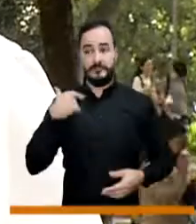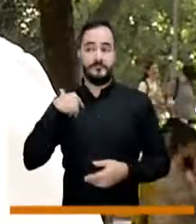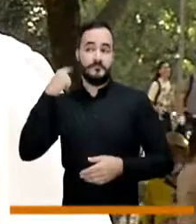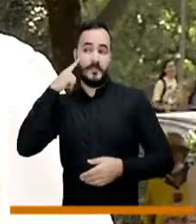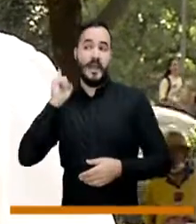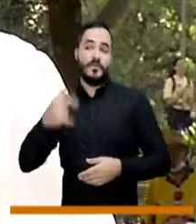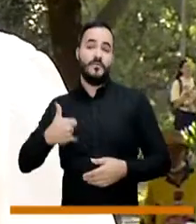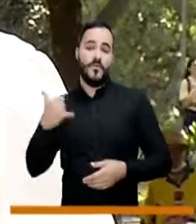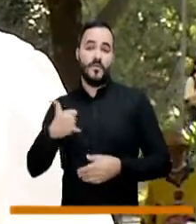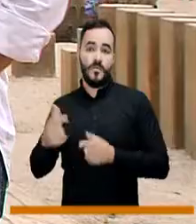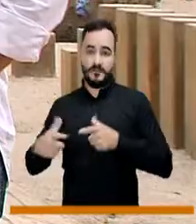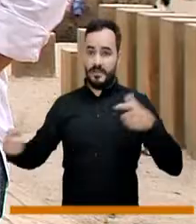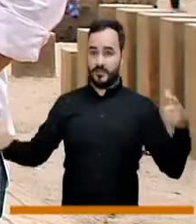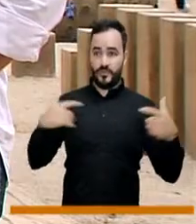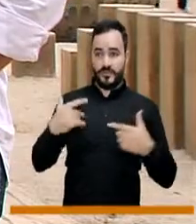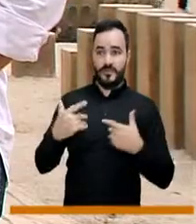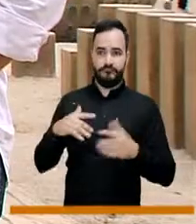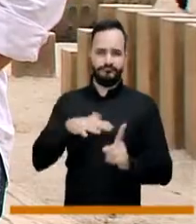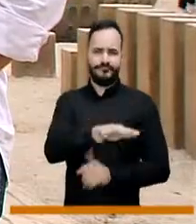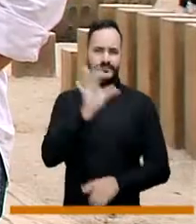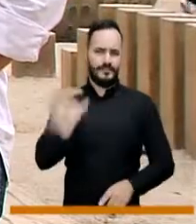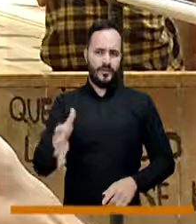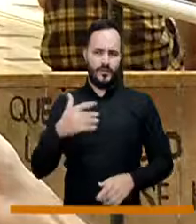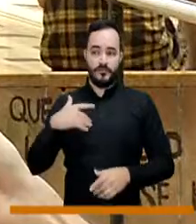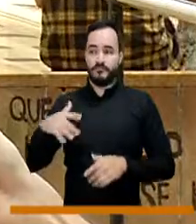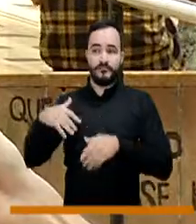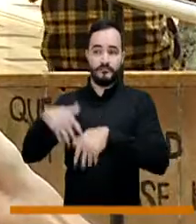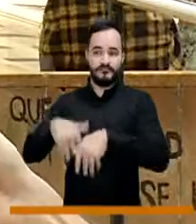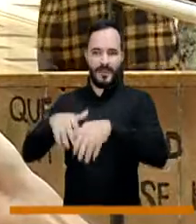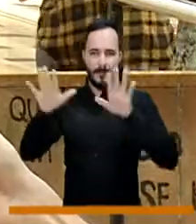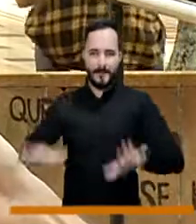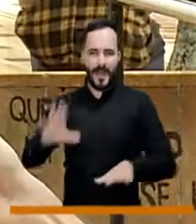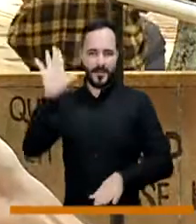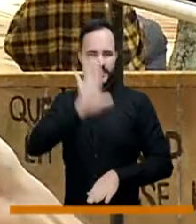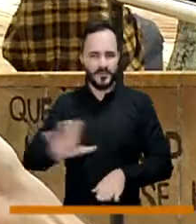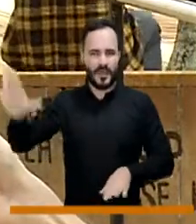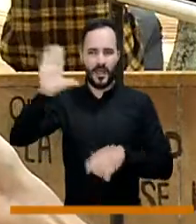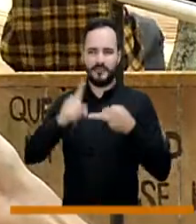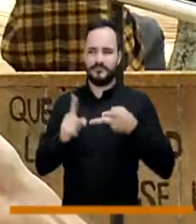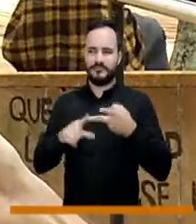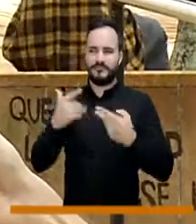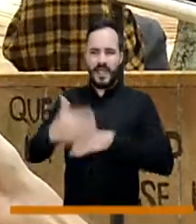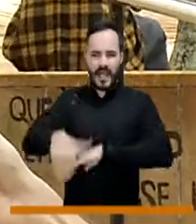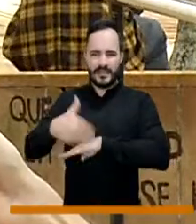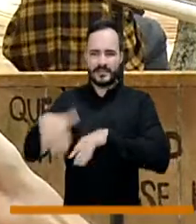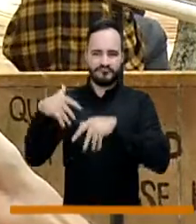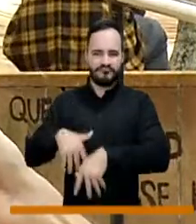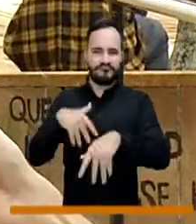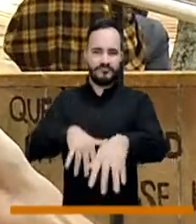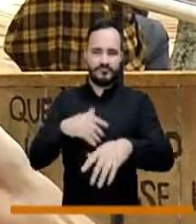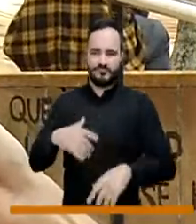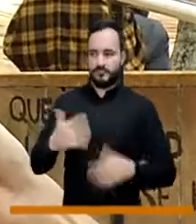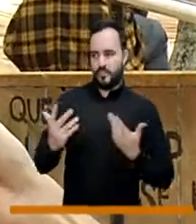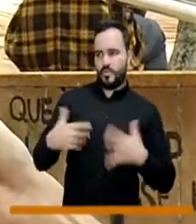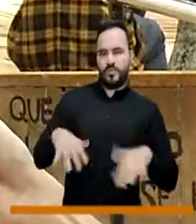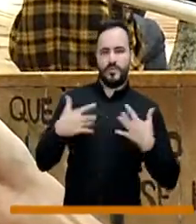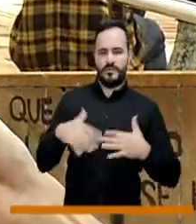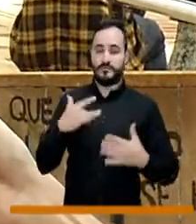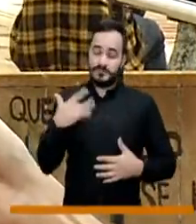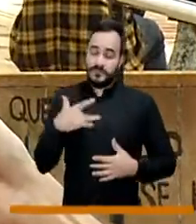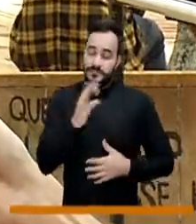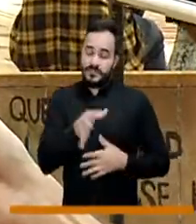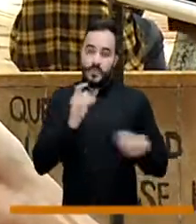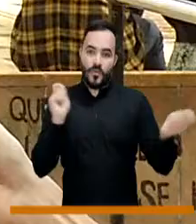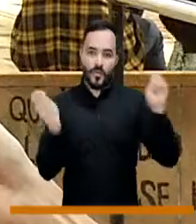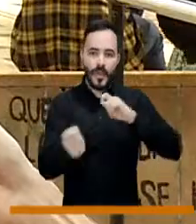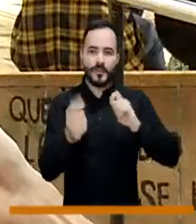los jóvenes juegan un papel importantísimo, el paro nacional lo ha demostrado, las manifestaciones en las calles lo han demostrado y creo que realmente esto cambia